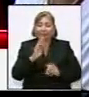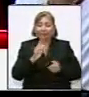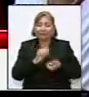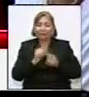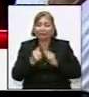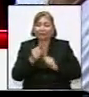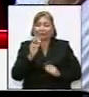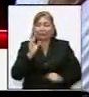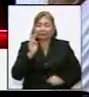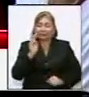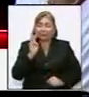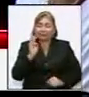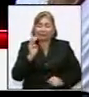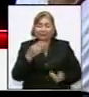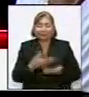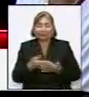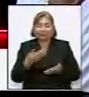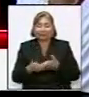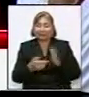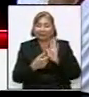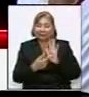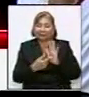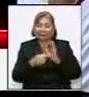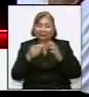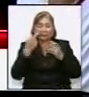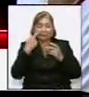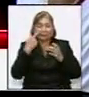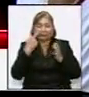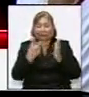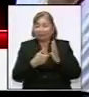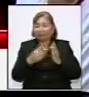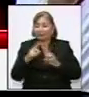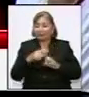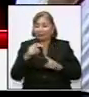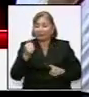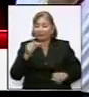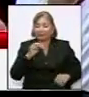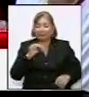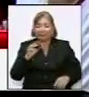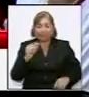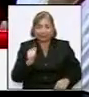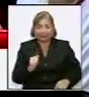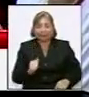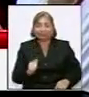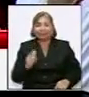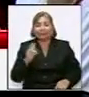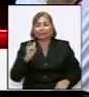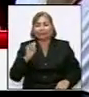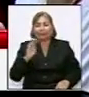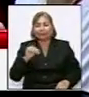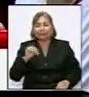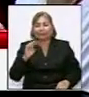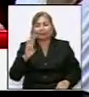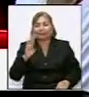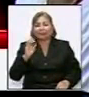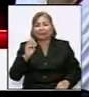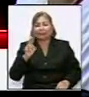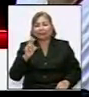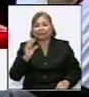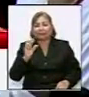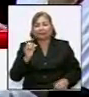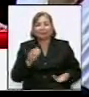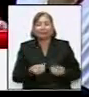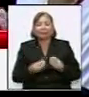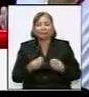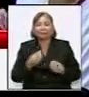incienso 6 justamente las está haciendo la observación la pobrecita cámara limburgo en sentido que nos tienen que decir cómo finalmente va a